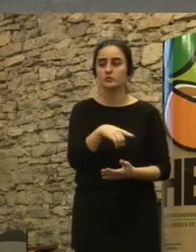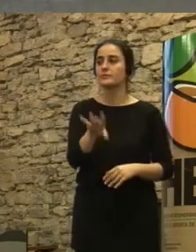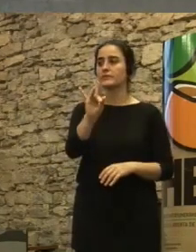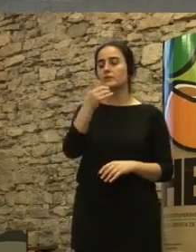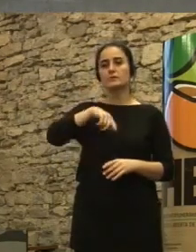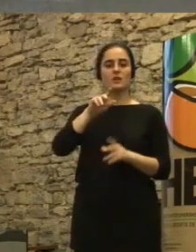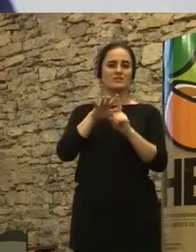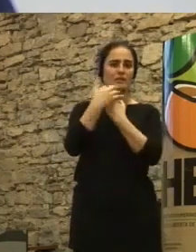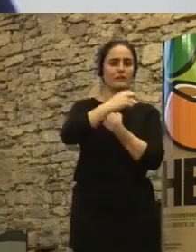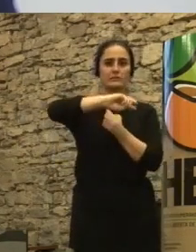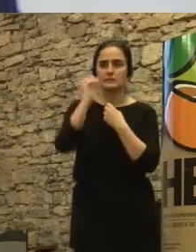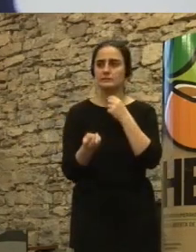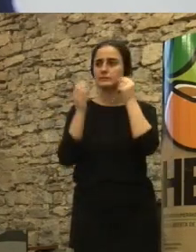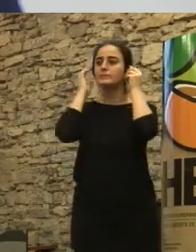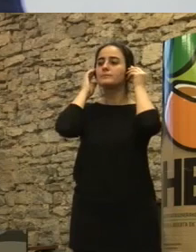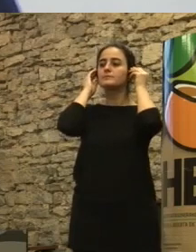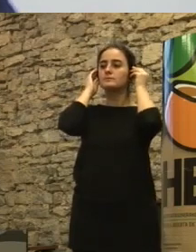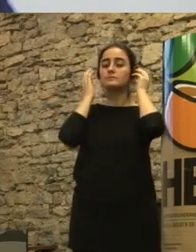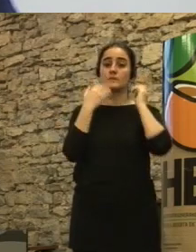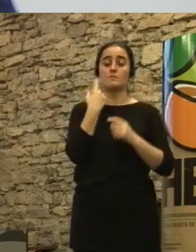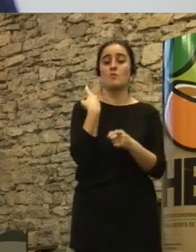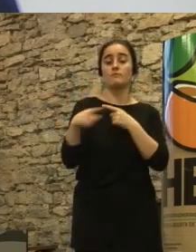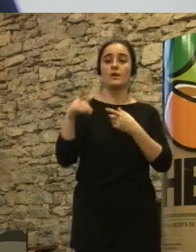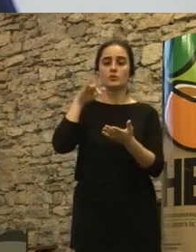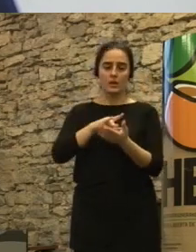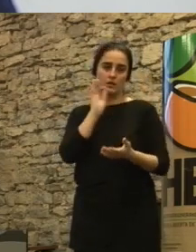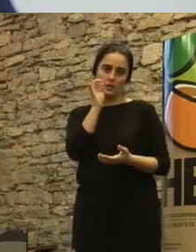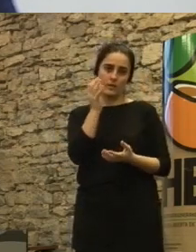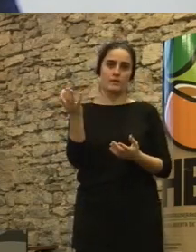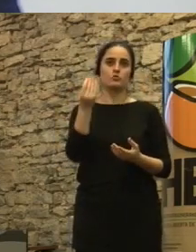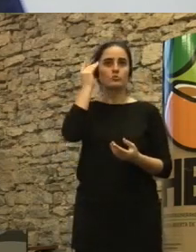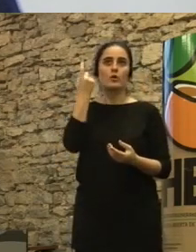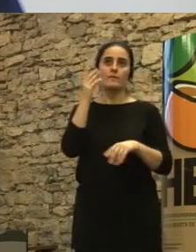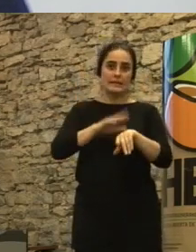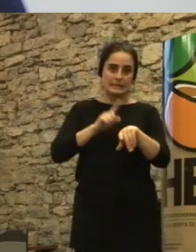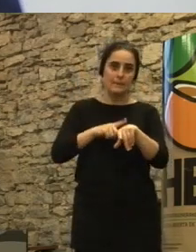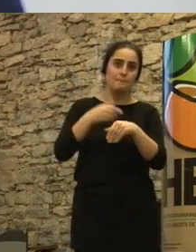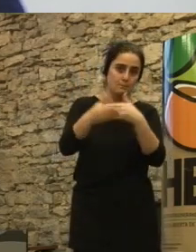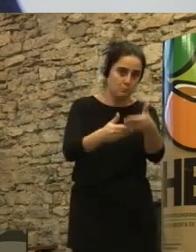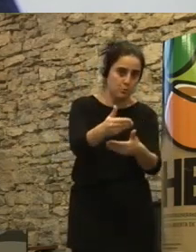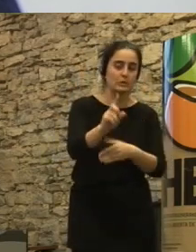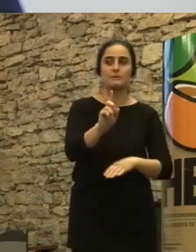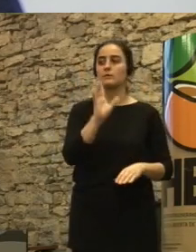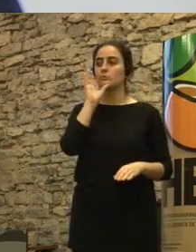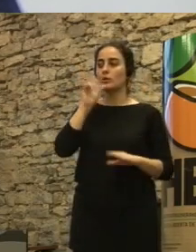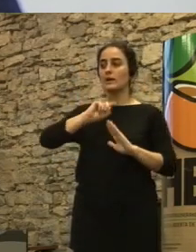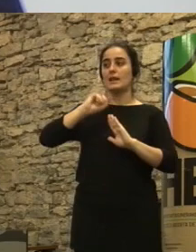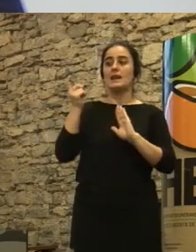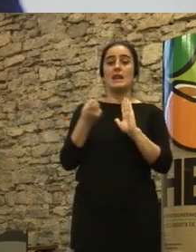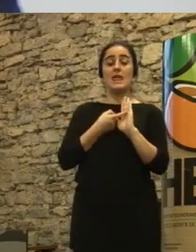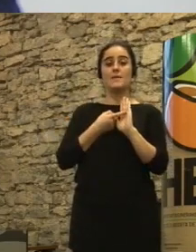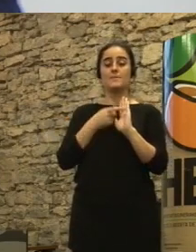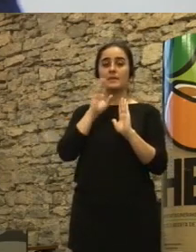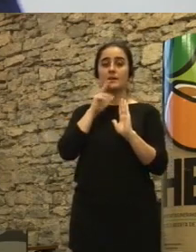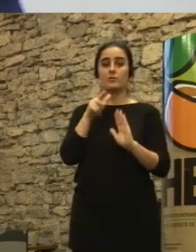todo tipo de circunstancias. Y una cosa que nos ha pasado, y que es verdad, y que supongo que también habrá que dar cierto margen o cierto tiempo, es que esta ley ha creado unos